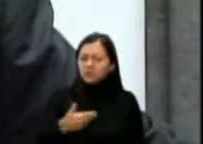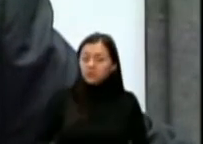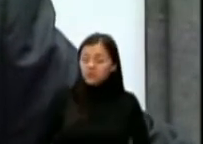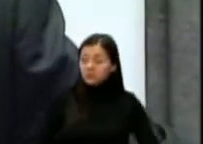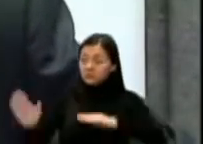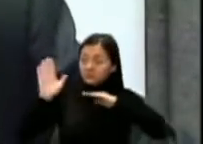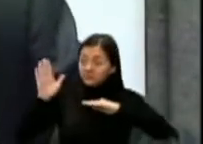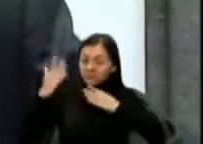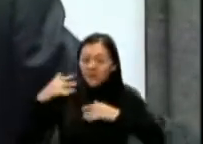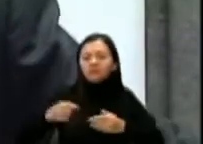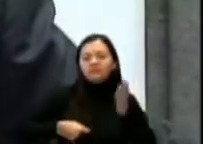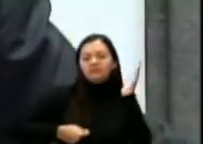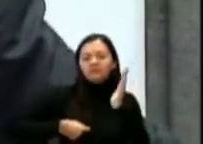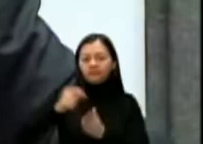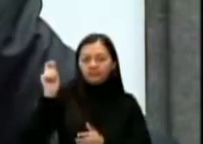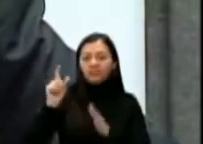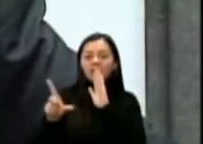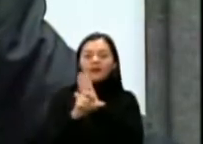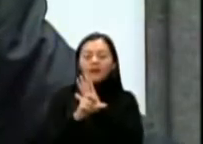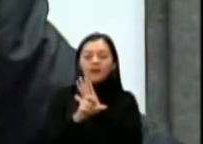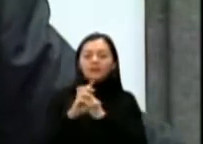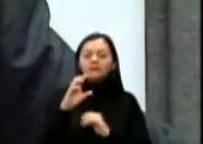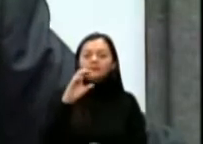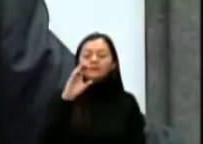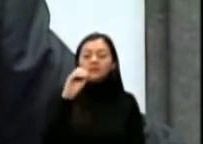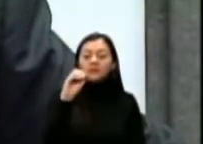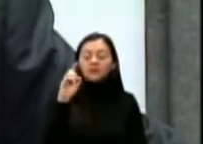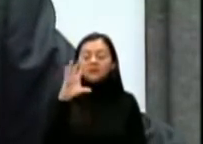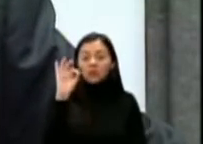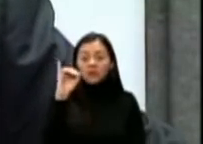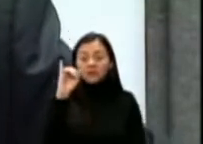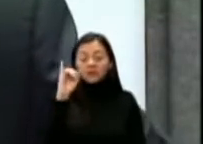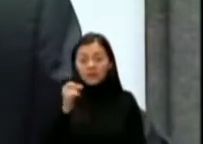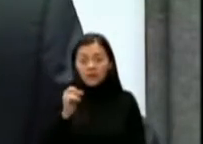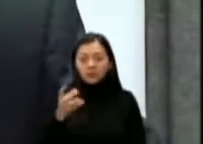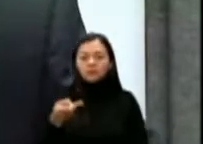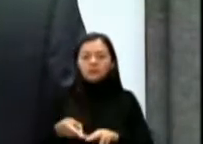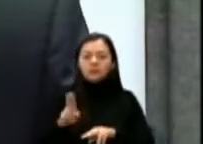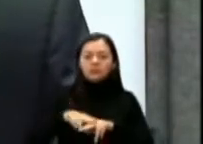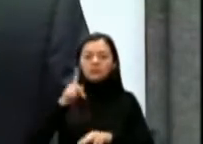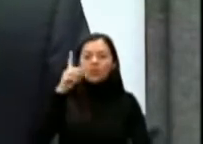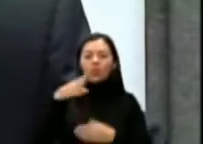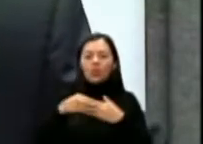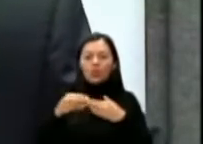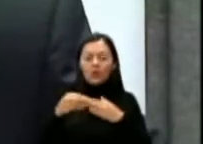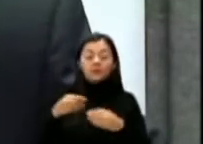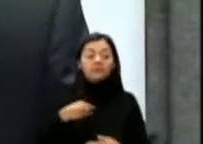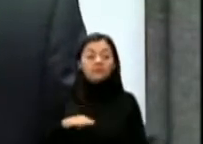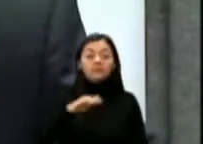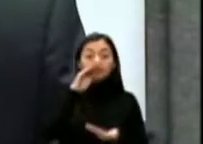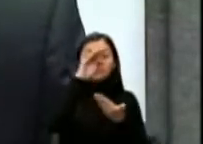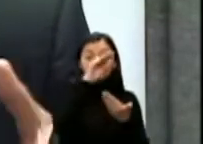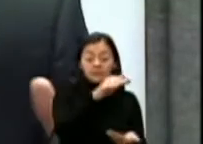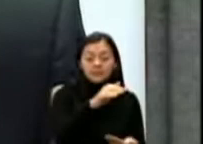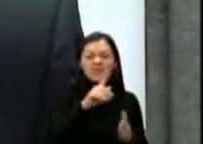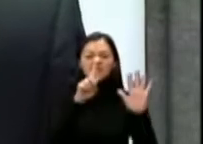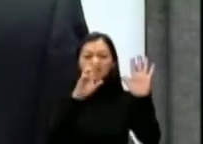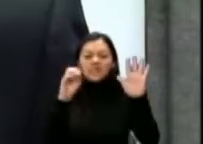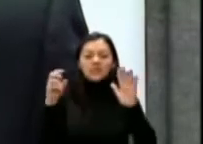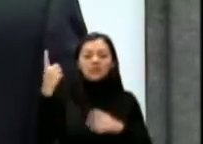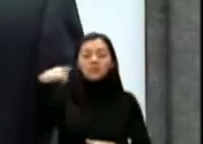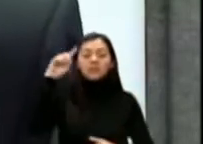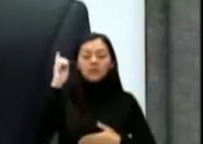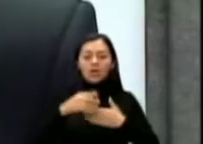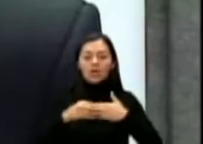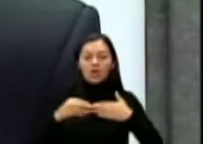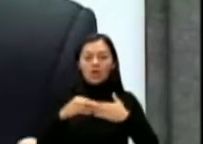170 casi 180 millones de dólares adicionales que tienen que haber sido invertidos haber sido invertidos en sus comunidades